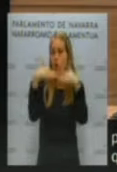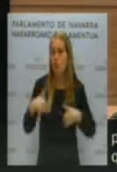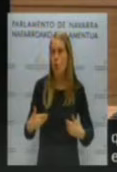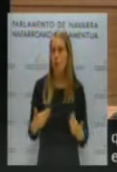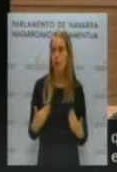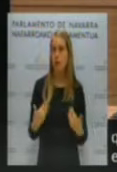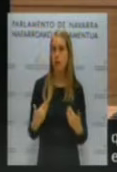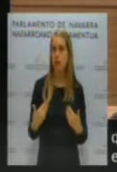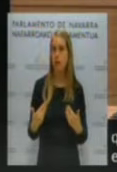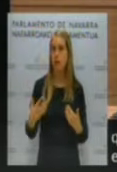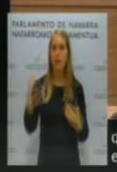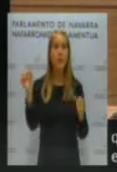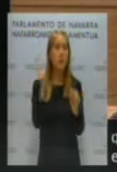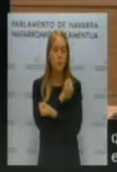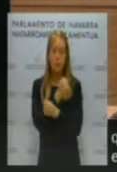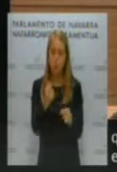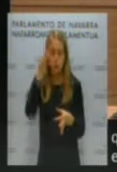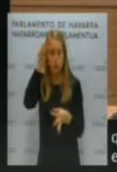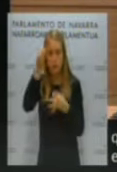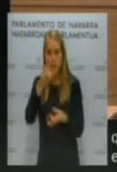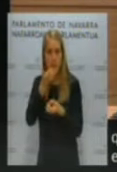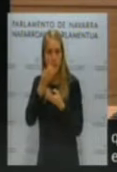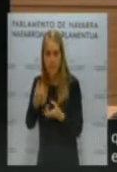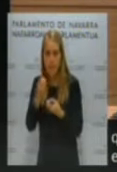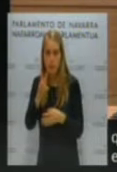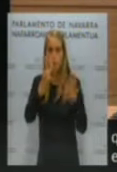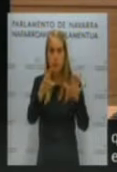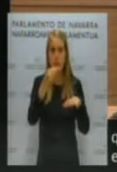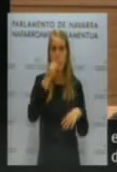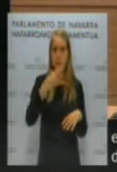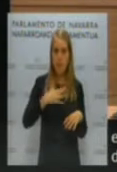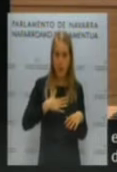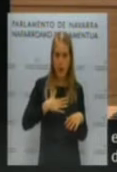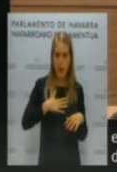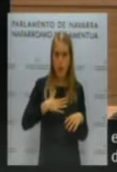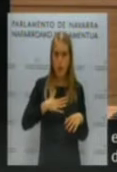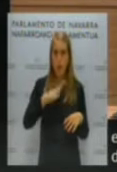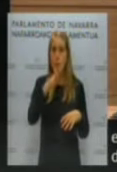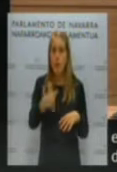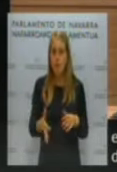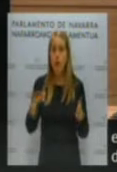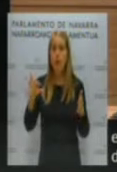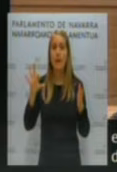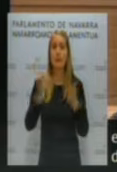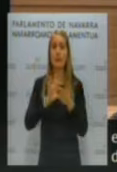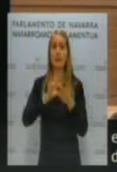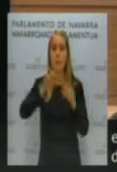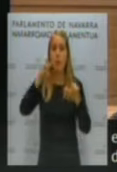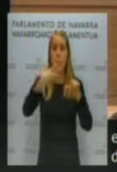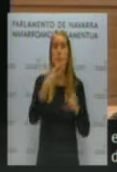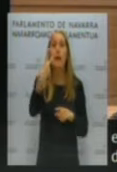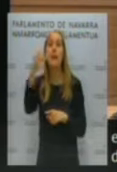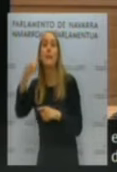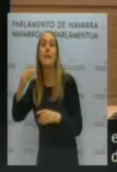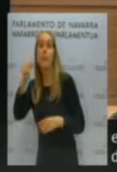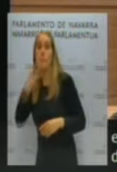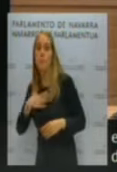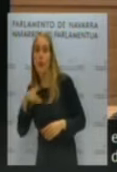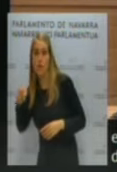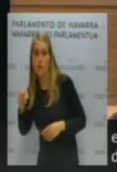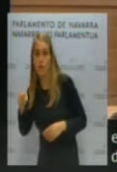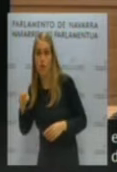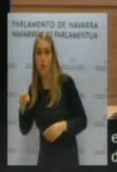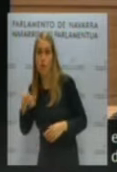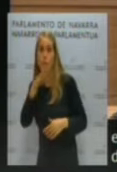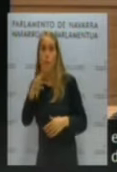se pudieran tener los datos del 7 de mayo, porque el SISNA se cuelga el 20 de mayo en la web. Porque ese día no lo tienen ni